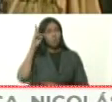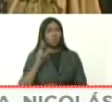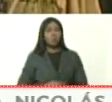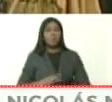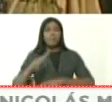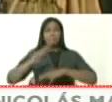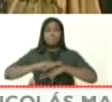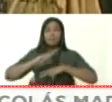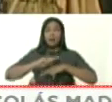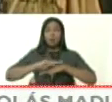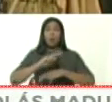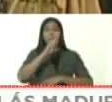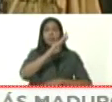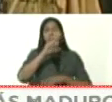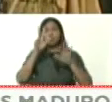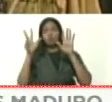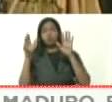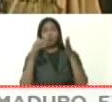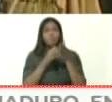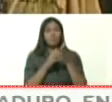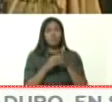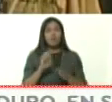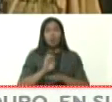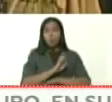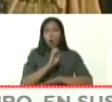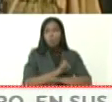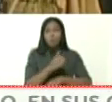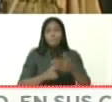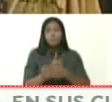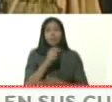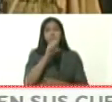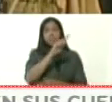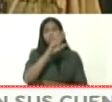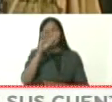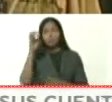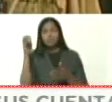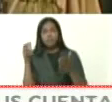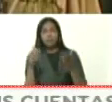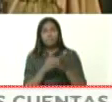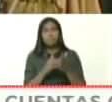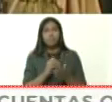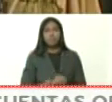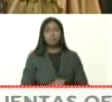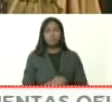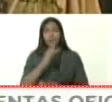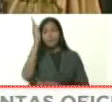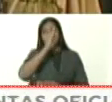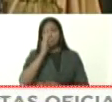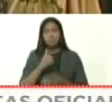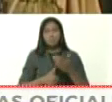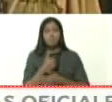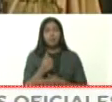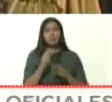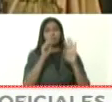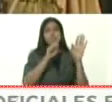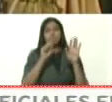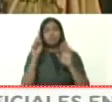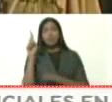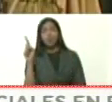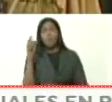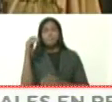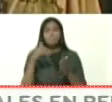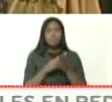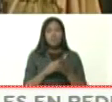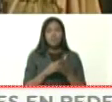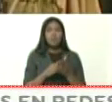Paraguay, 28.000. Ecuador, más de 153.000. Brasil, más de 61.000.